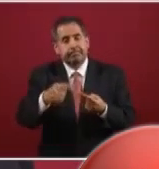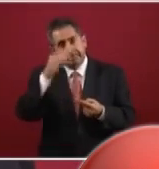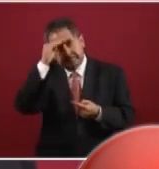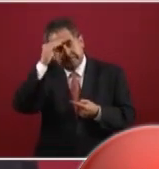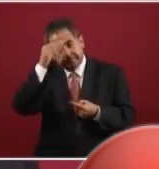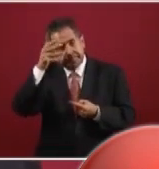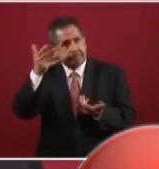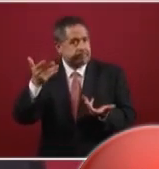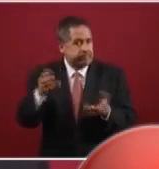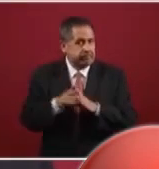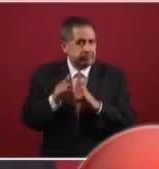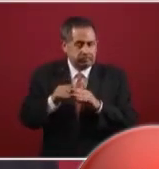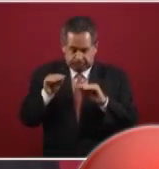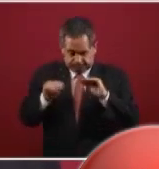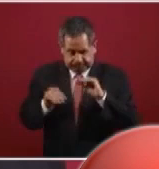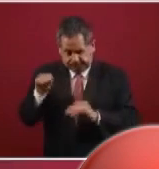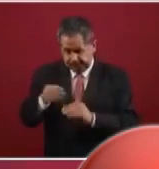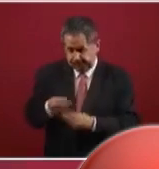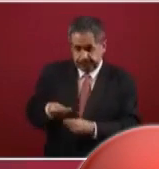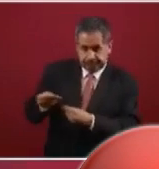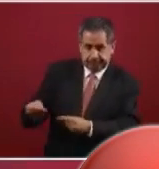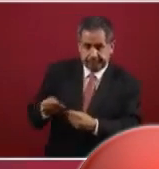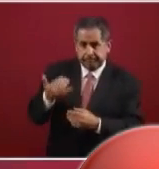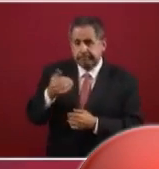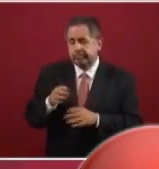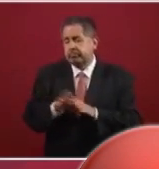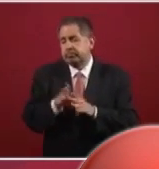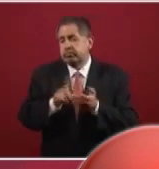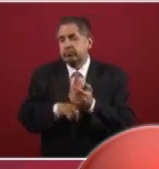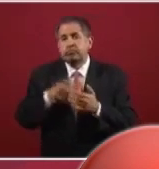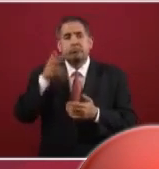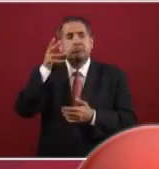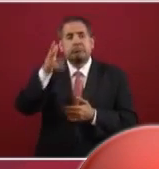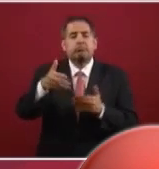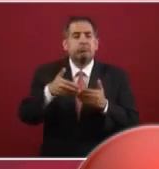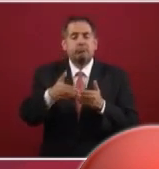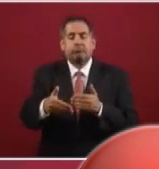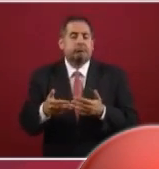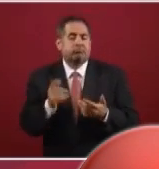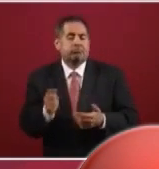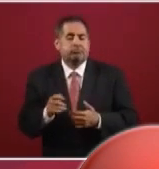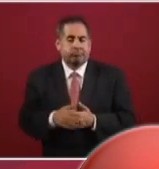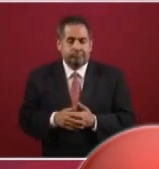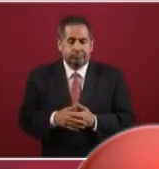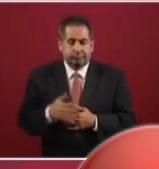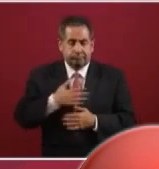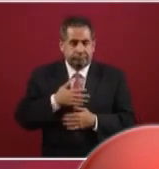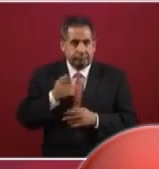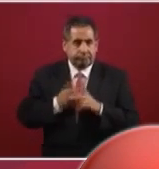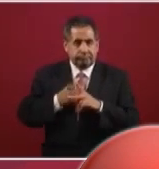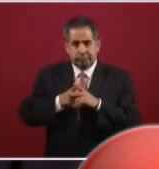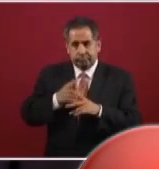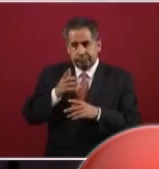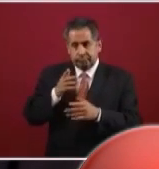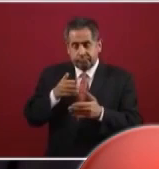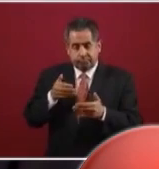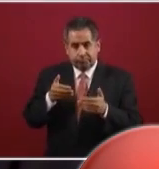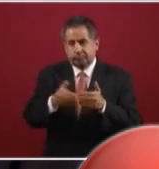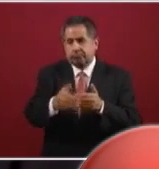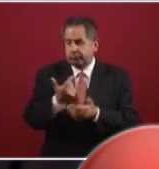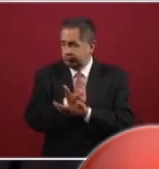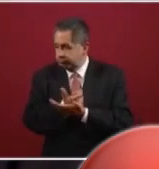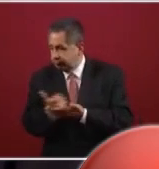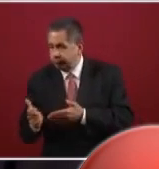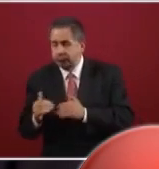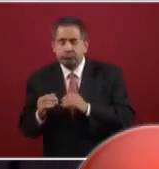2020 y cuáles son nuestras proyecciones en